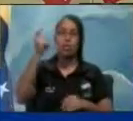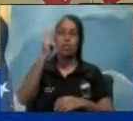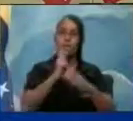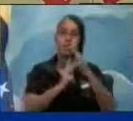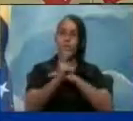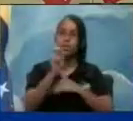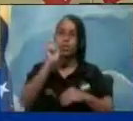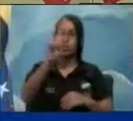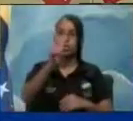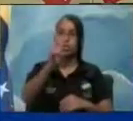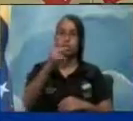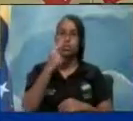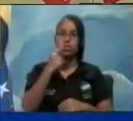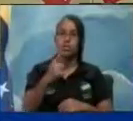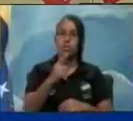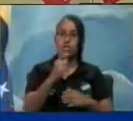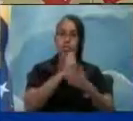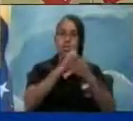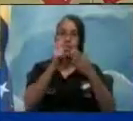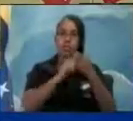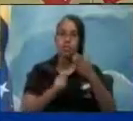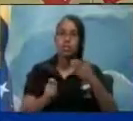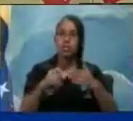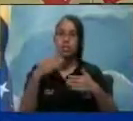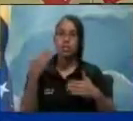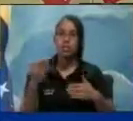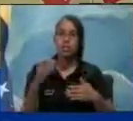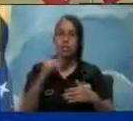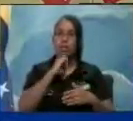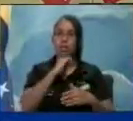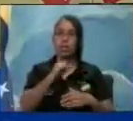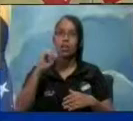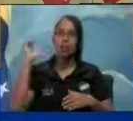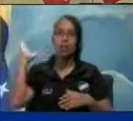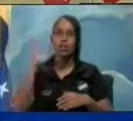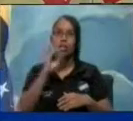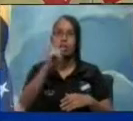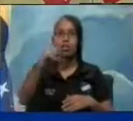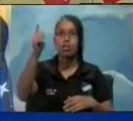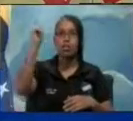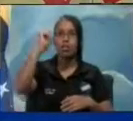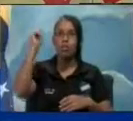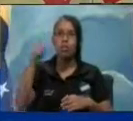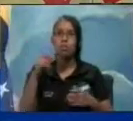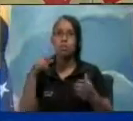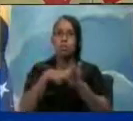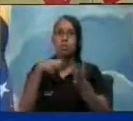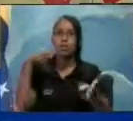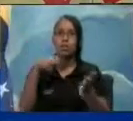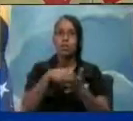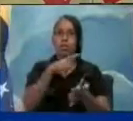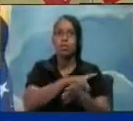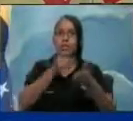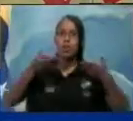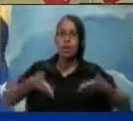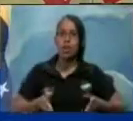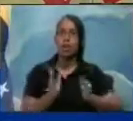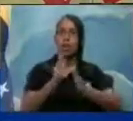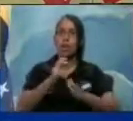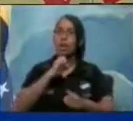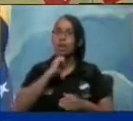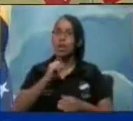2. Dice la Escritura que era traído un hombre cojo de nacimiento. Oiga,